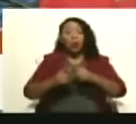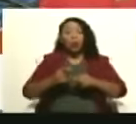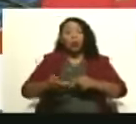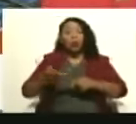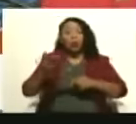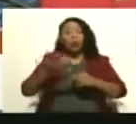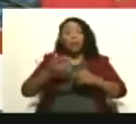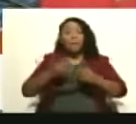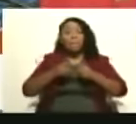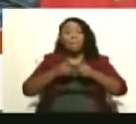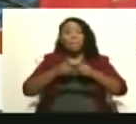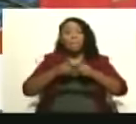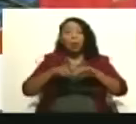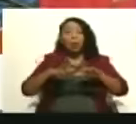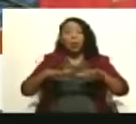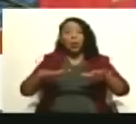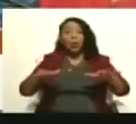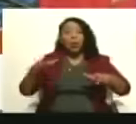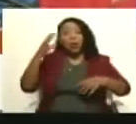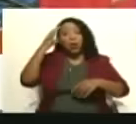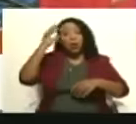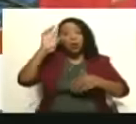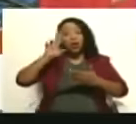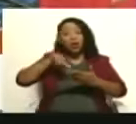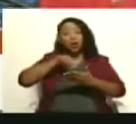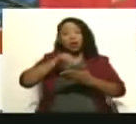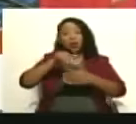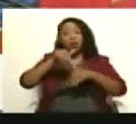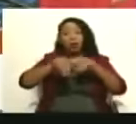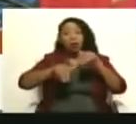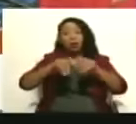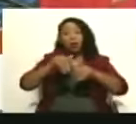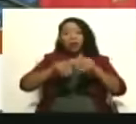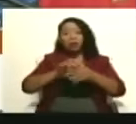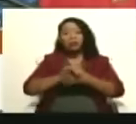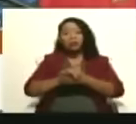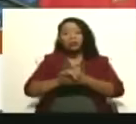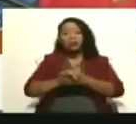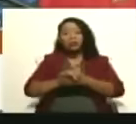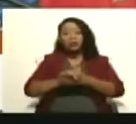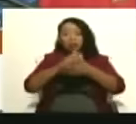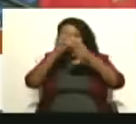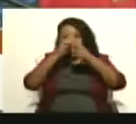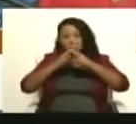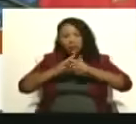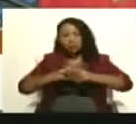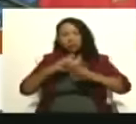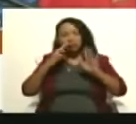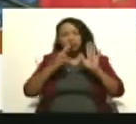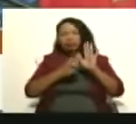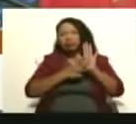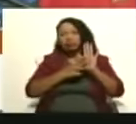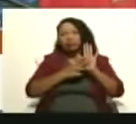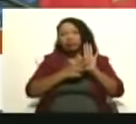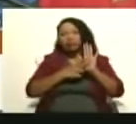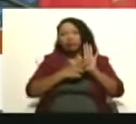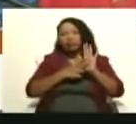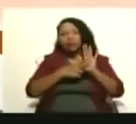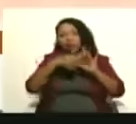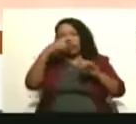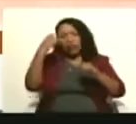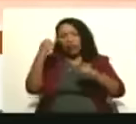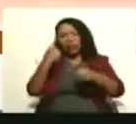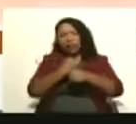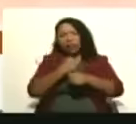increciendo. El Consejo Nacional Electoral es un honor, de verdad, doctor Elvis Amoroso, trabajar con